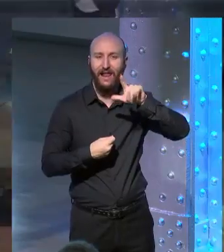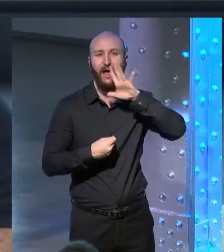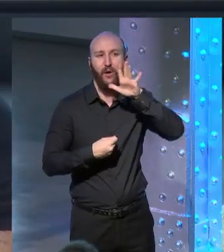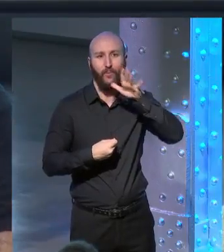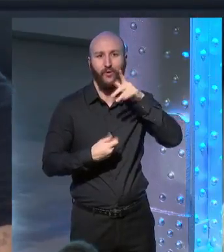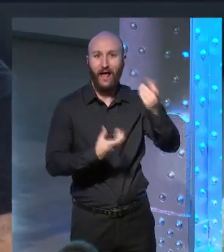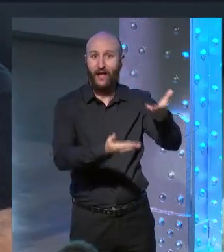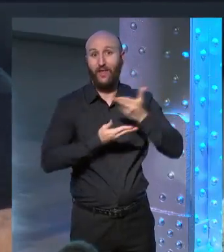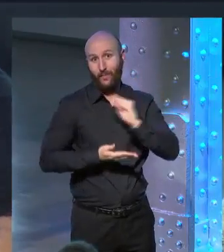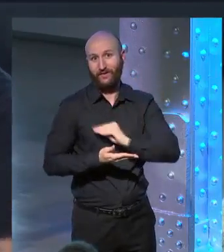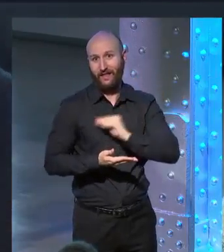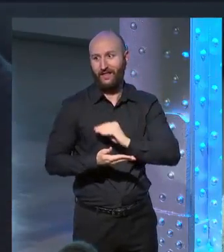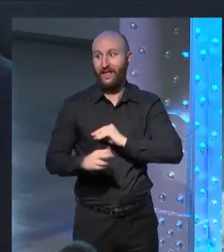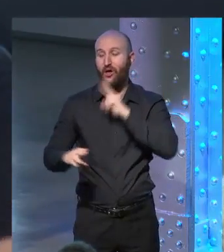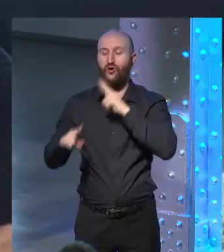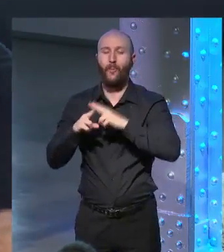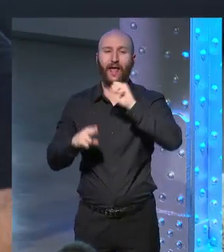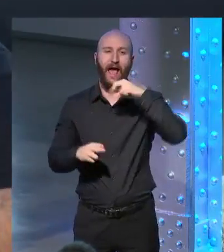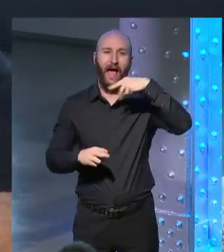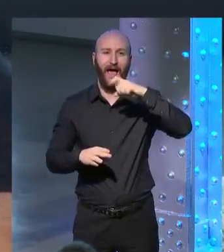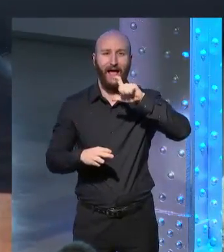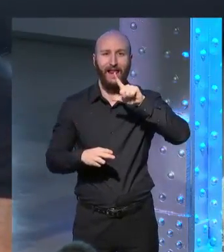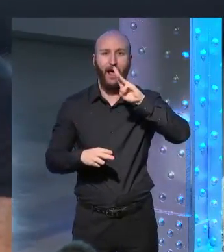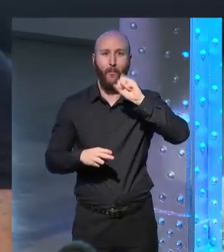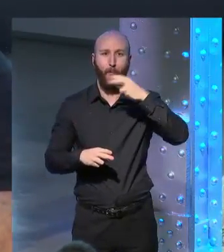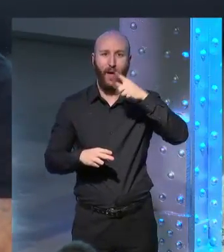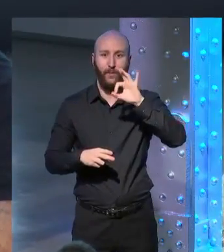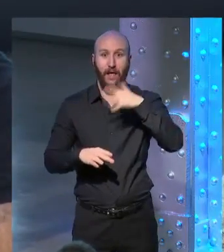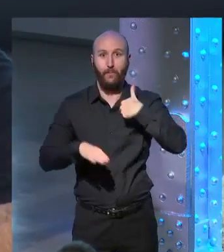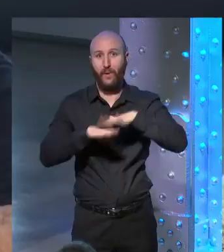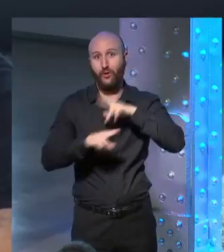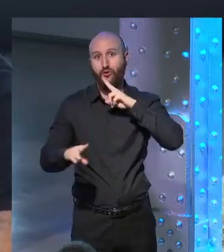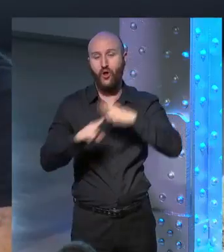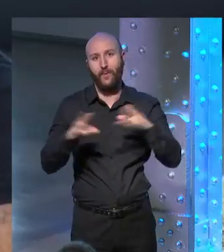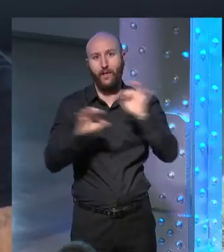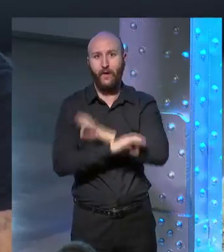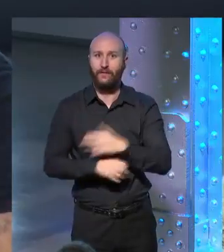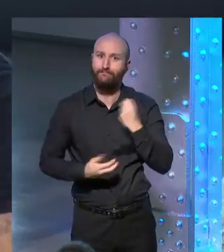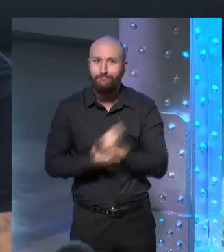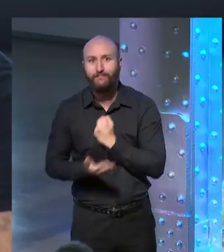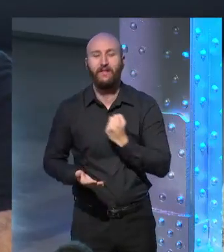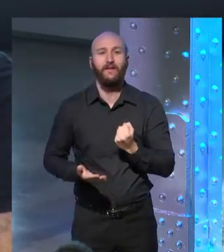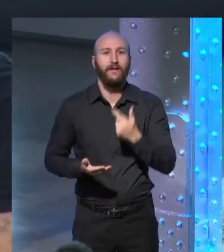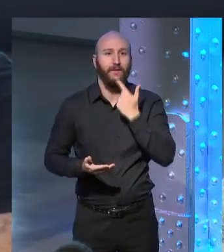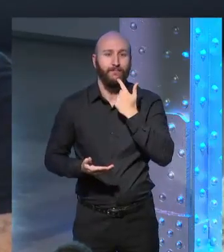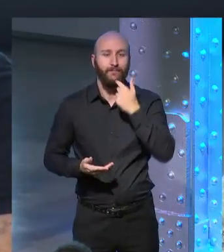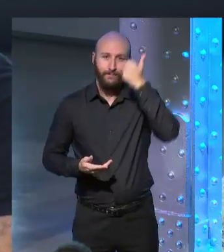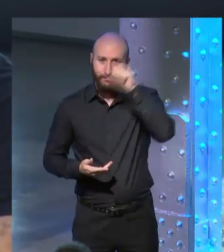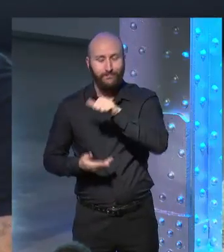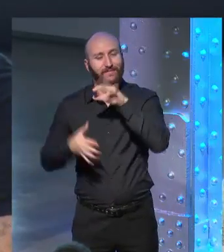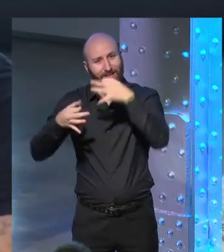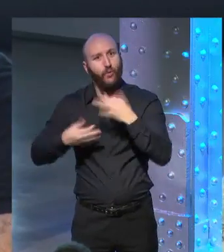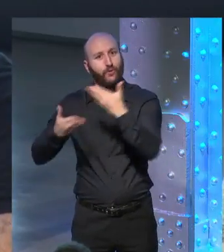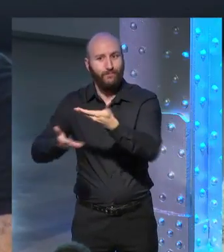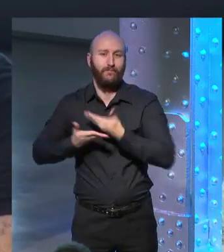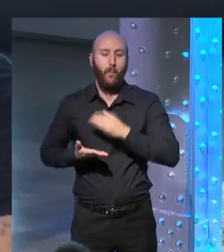seguridad. Ángel Pablo, perdona. Empezamos bien. Ángel Pablo seguro que nos puede ayudar mucho